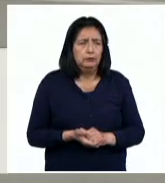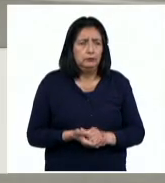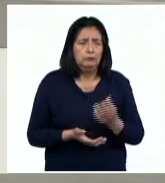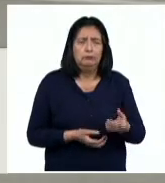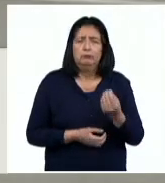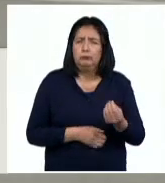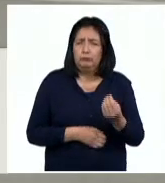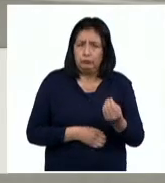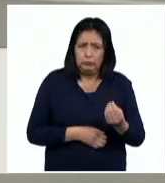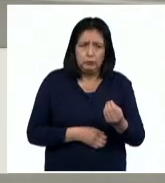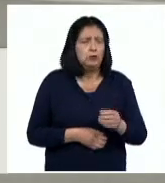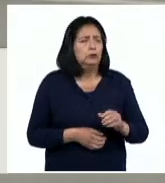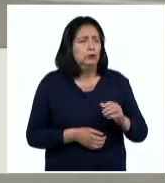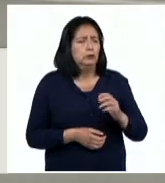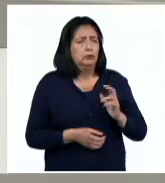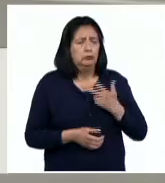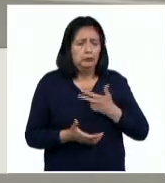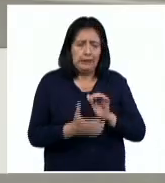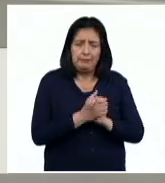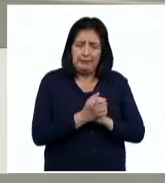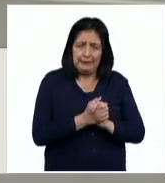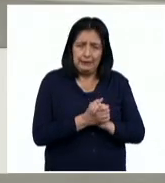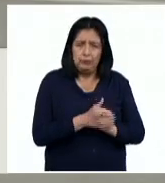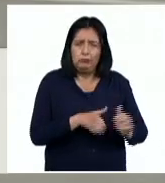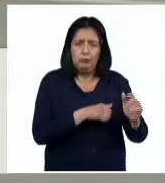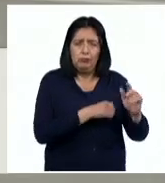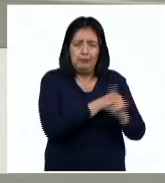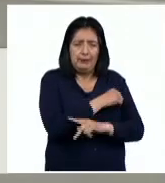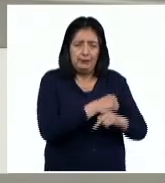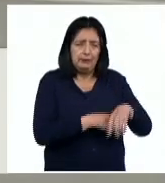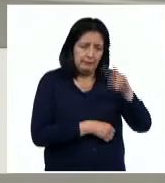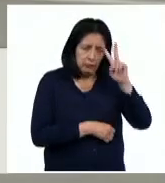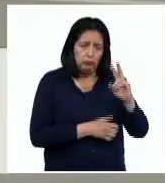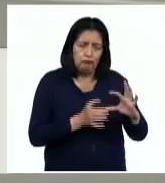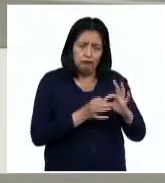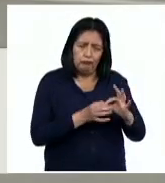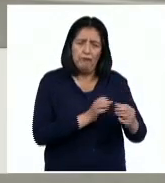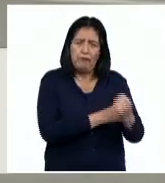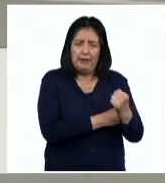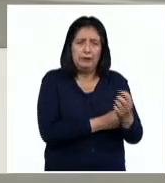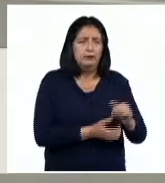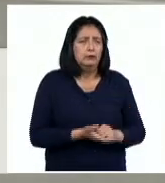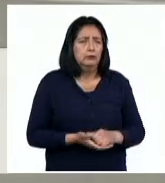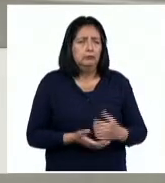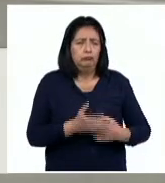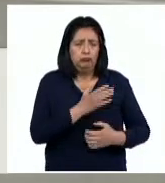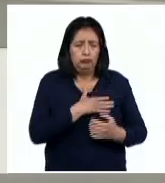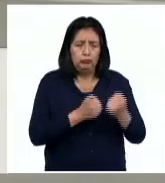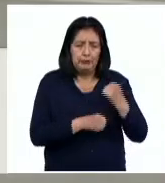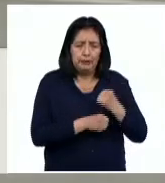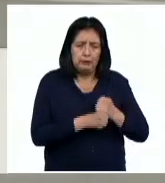porque nuestra amistad nos hace fuertes. Hombro a